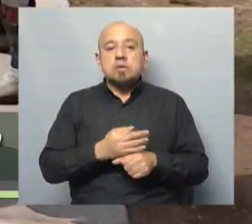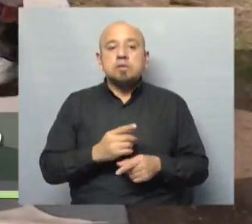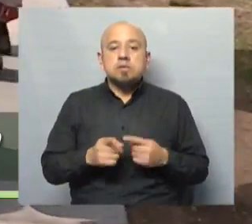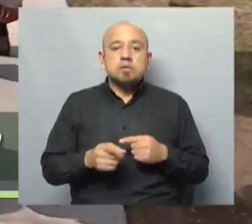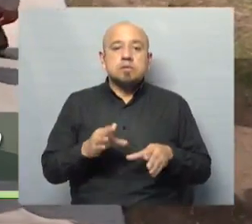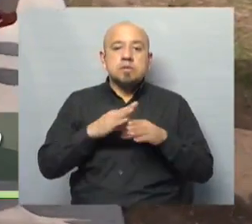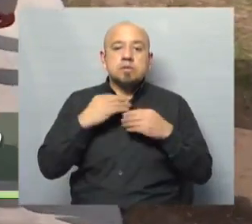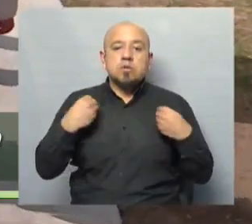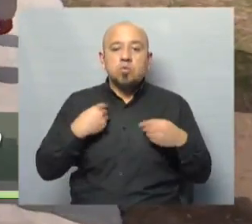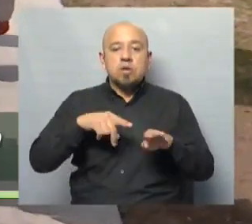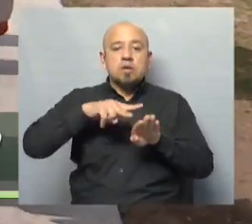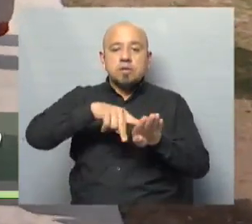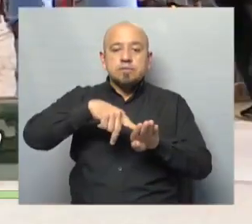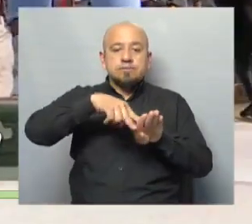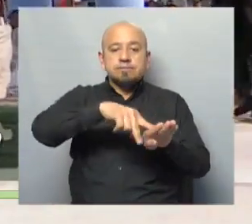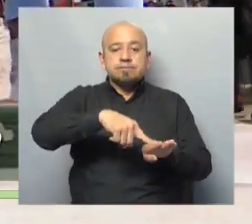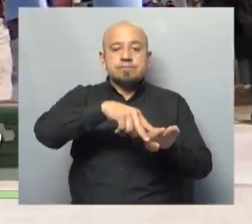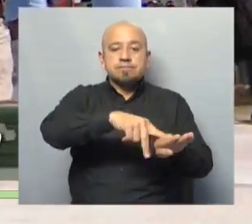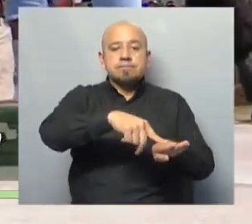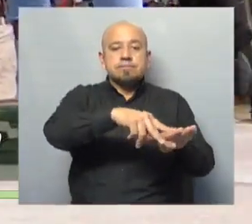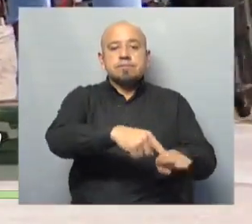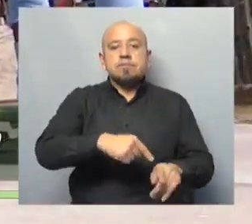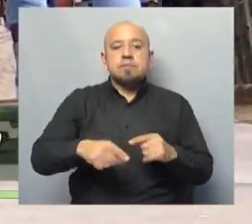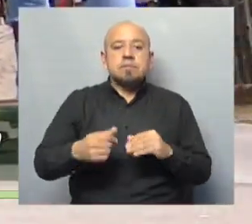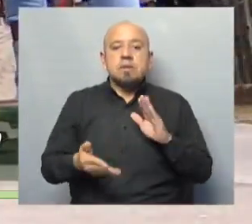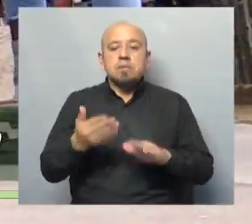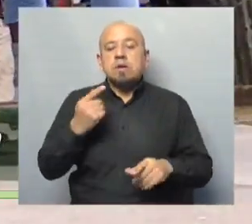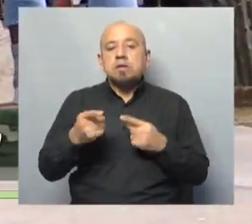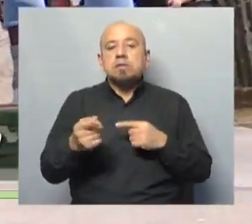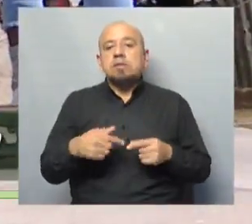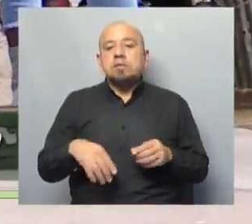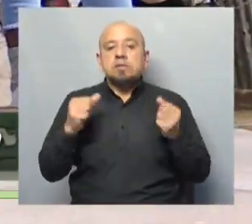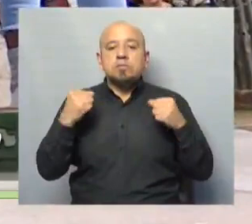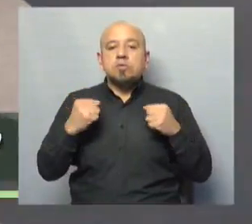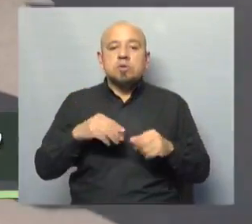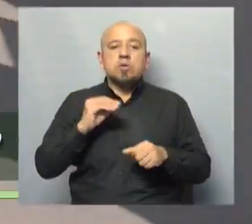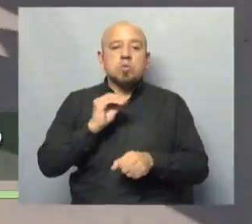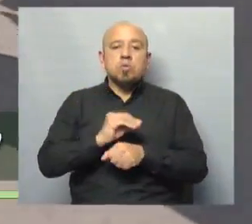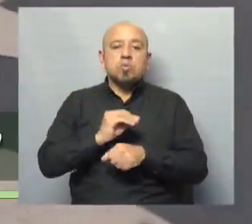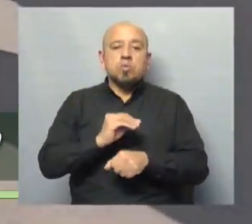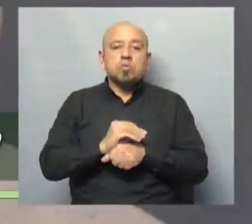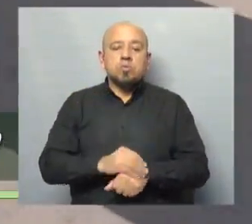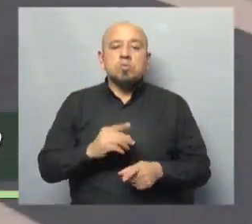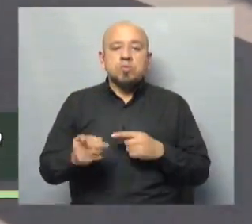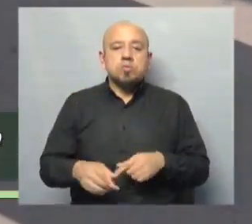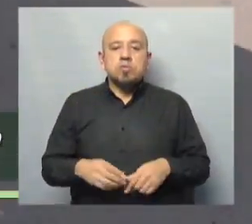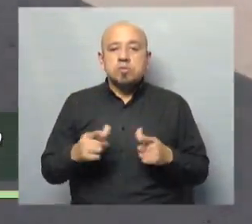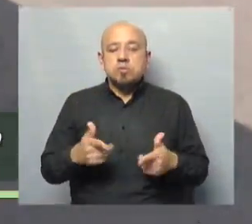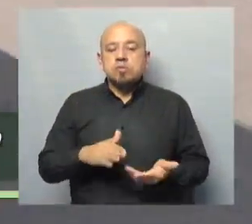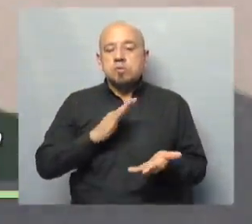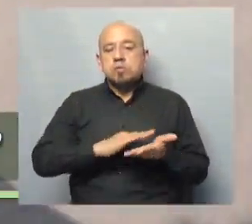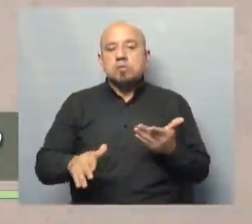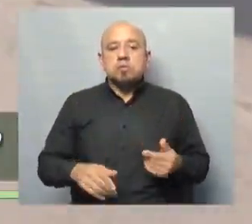las escuelas de skate trans forman parte del plan a veces más deporte y cultura e incluyen clases abiertas sin costo y para